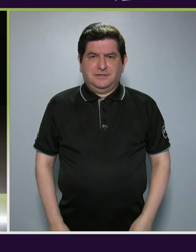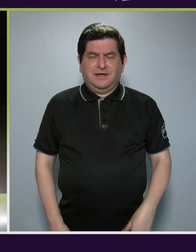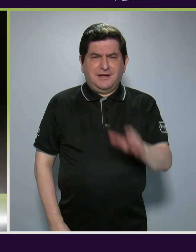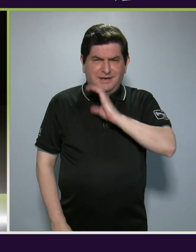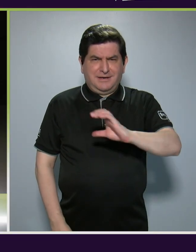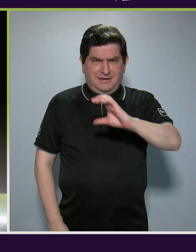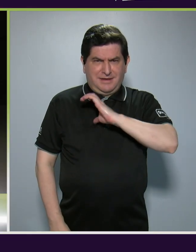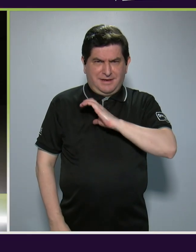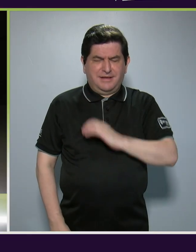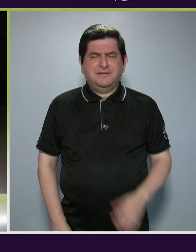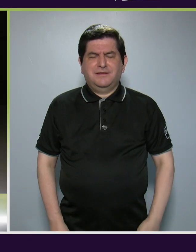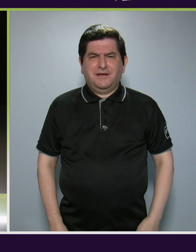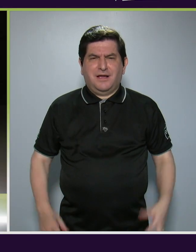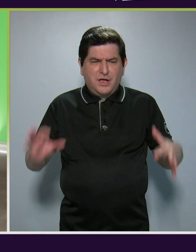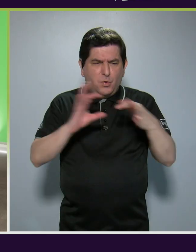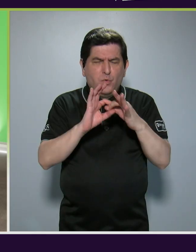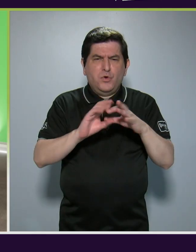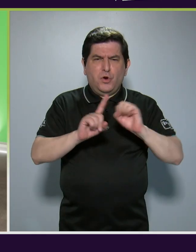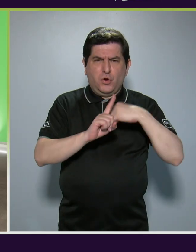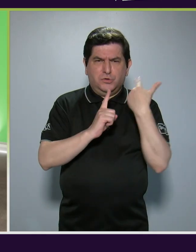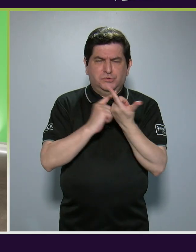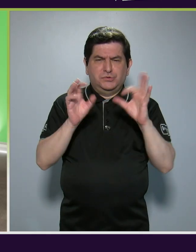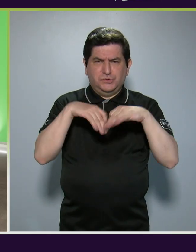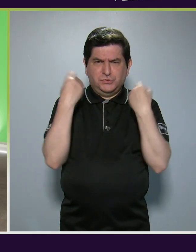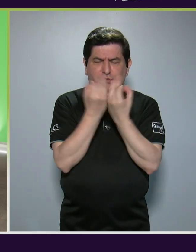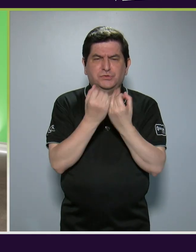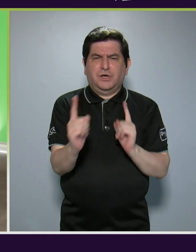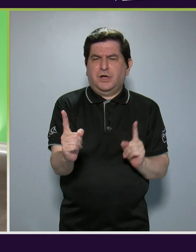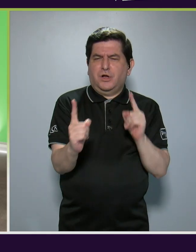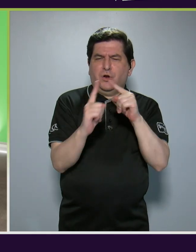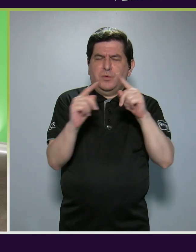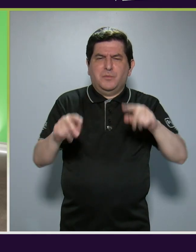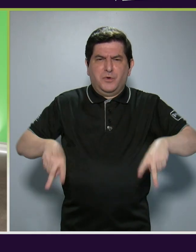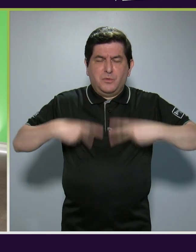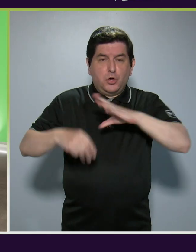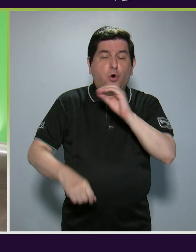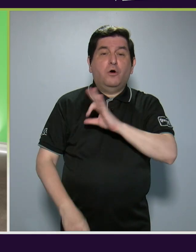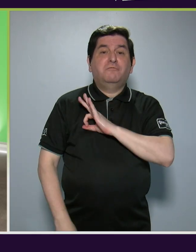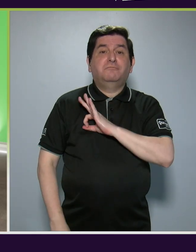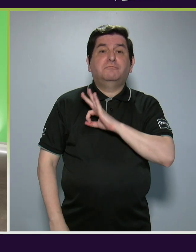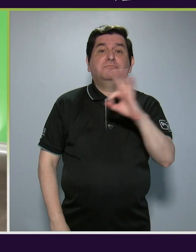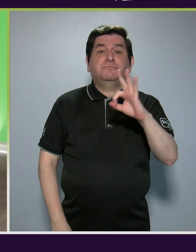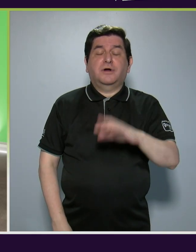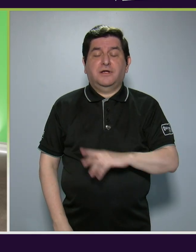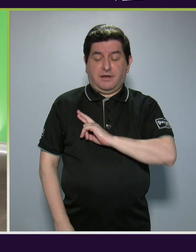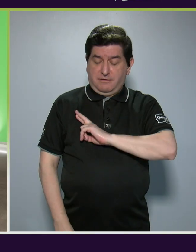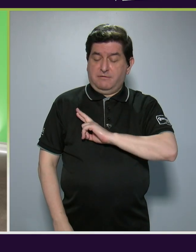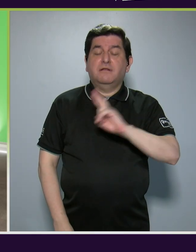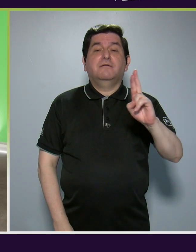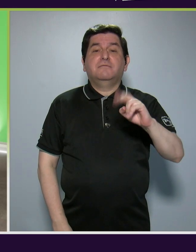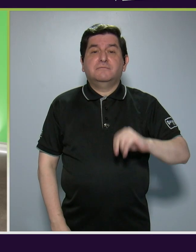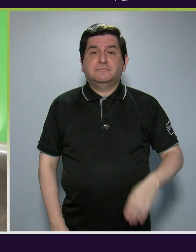la cohesión social, familiar y ese propósito de vida o la fe, ¿verdad? Religiosa.